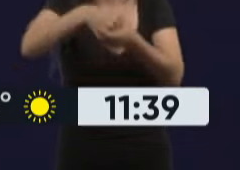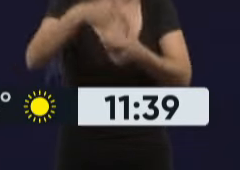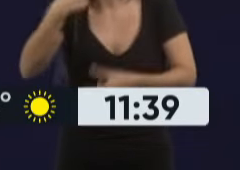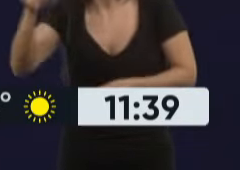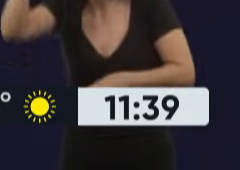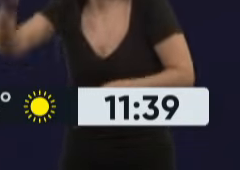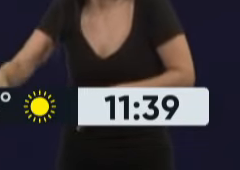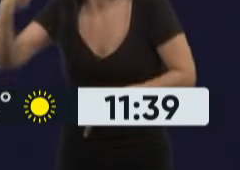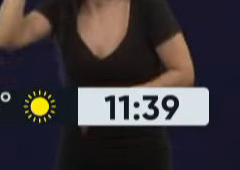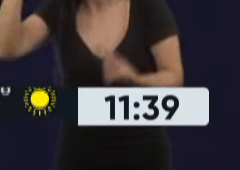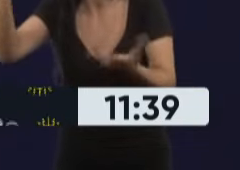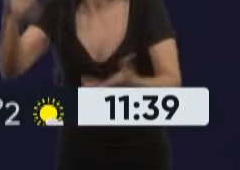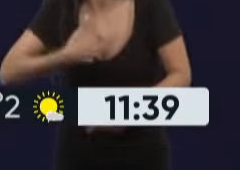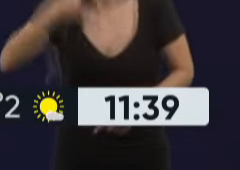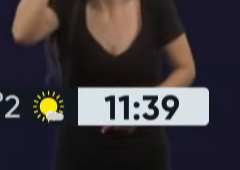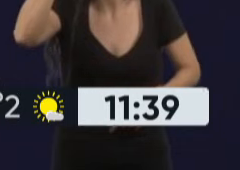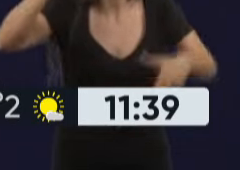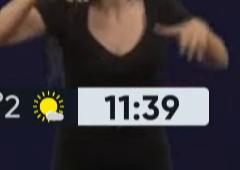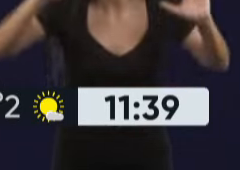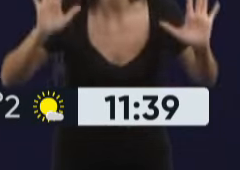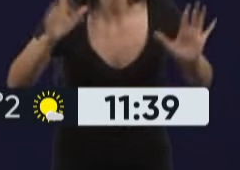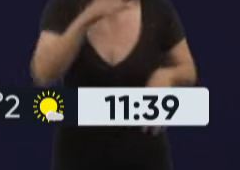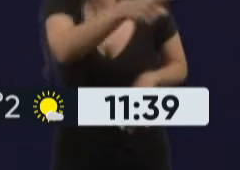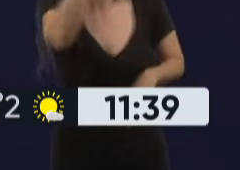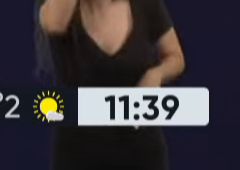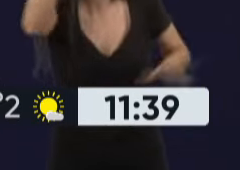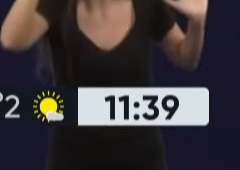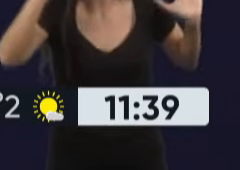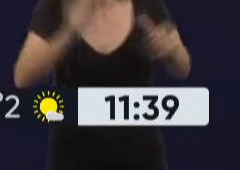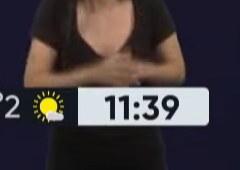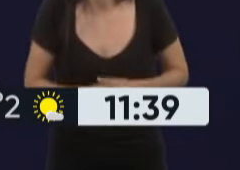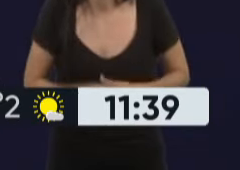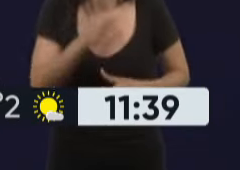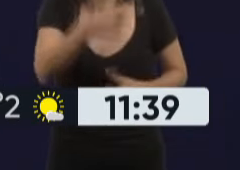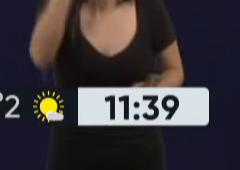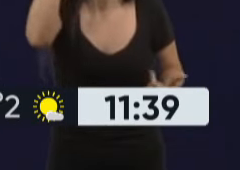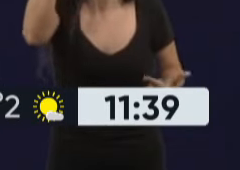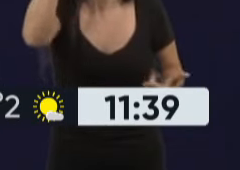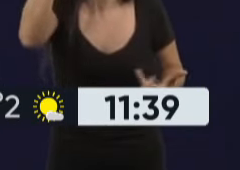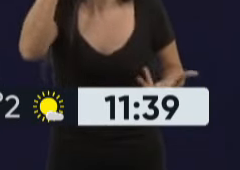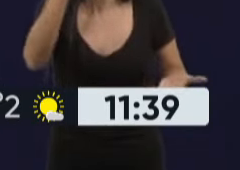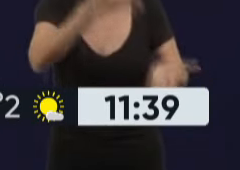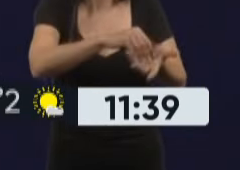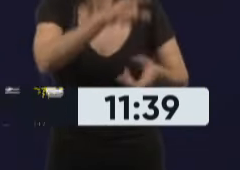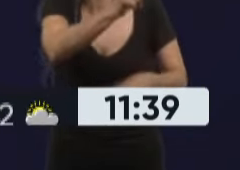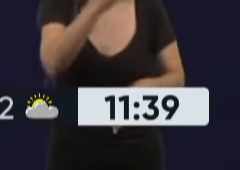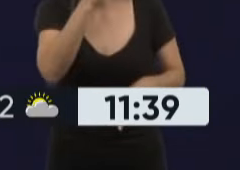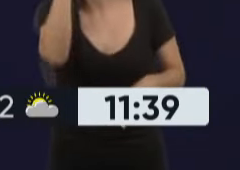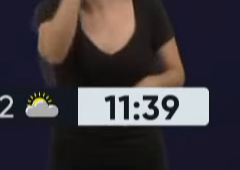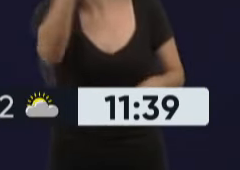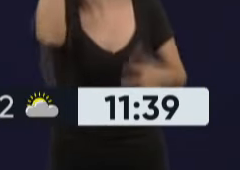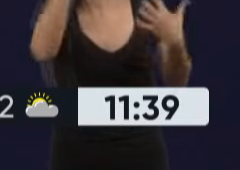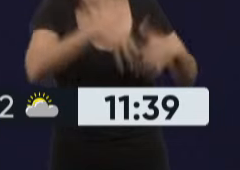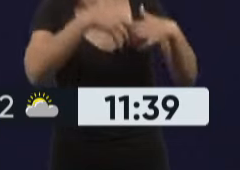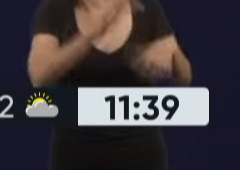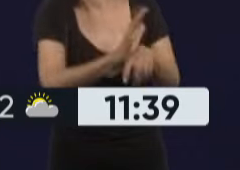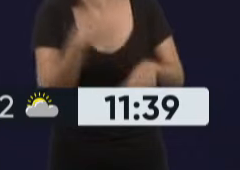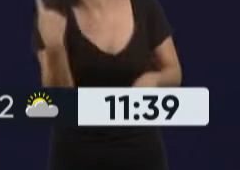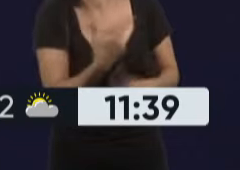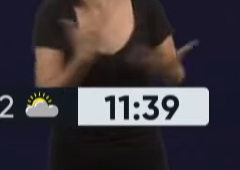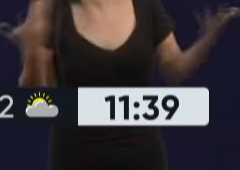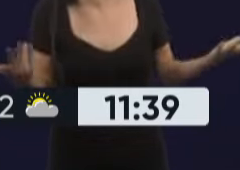conjeturas mías y son conjeturas tuyas F tantas conjeturas has hecho que una más no nos hace no nos hace la